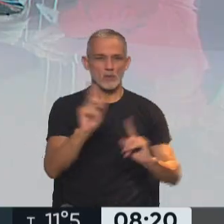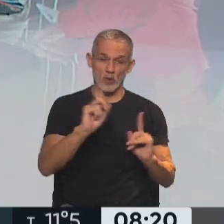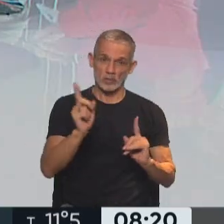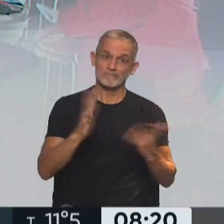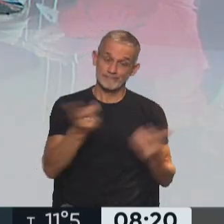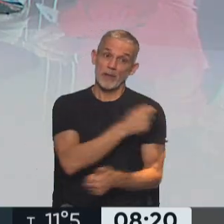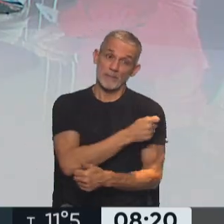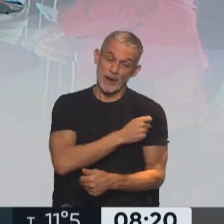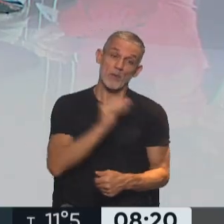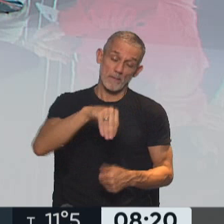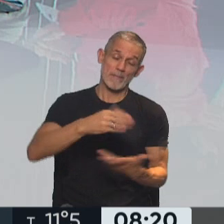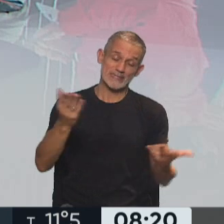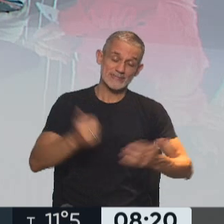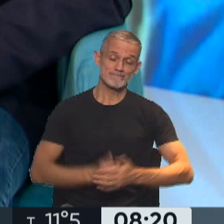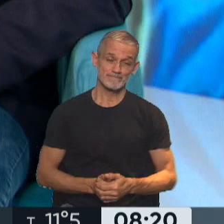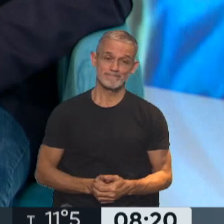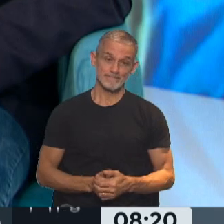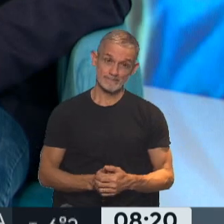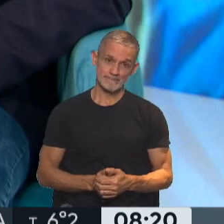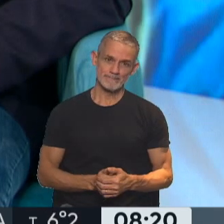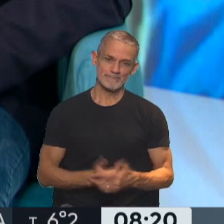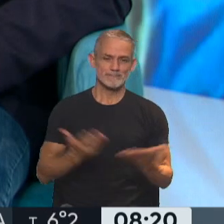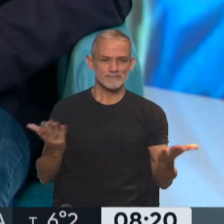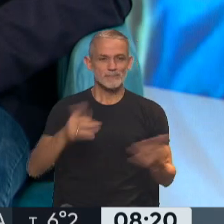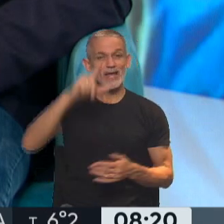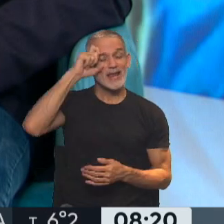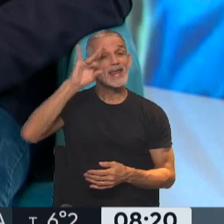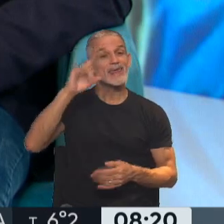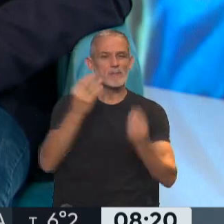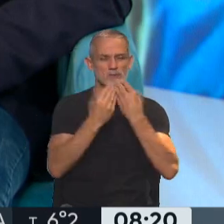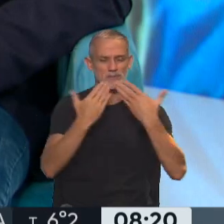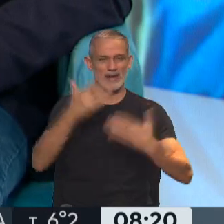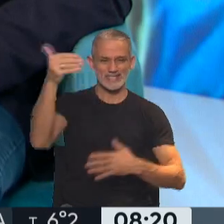más para vacunarse, y estar con los calendarios al día. Sí, por Claro que supuesto. sí. Leda, muchas gracias por